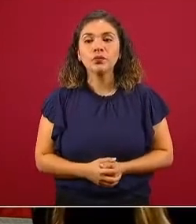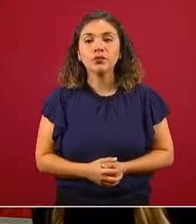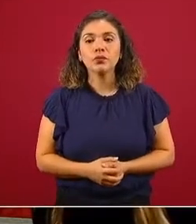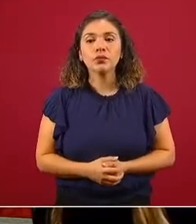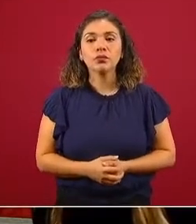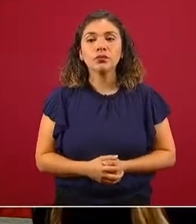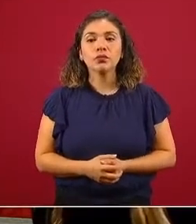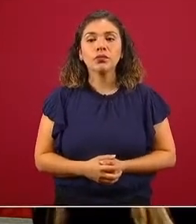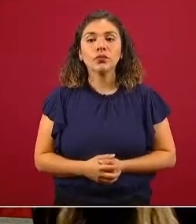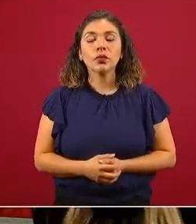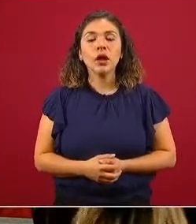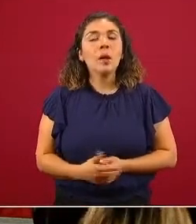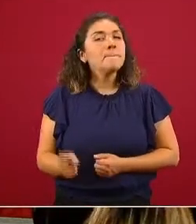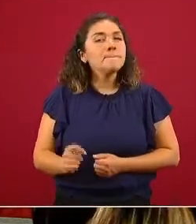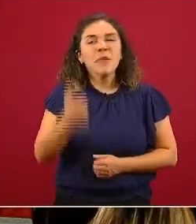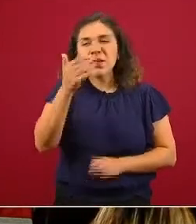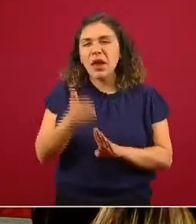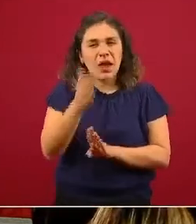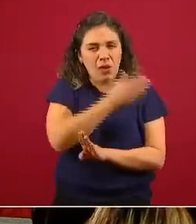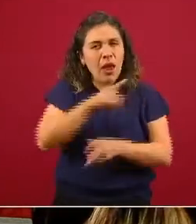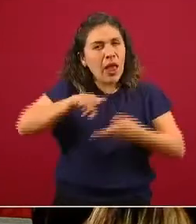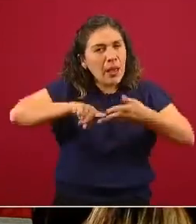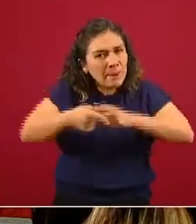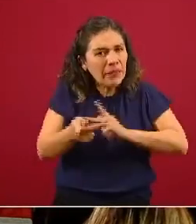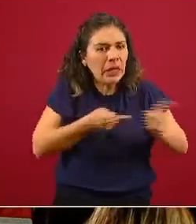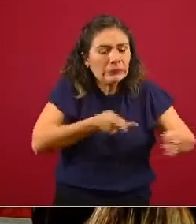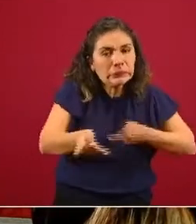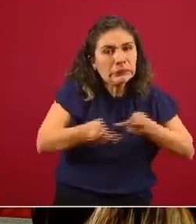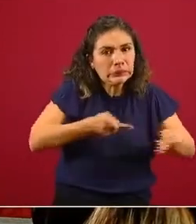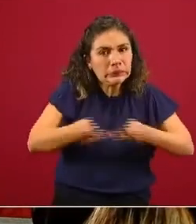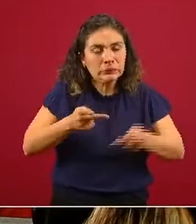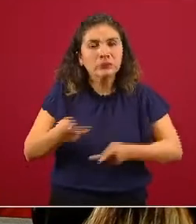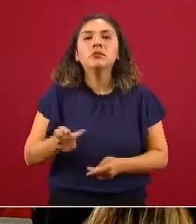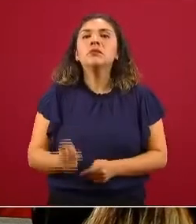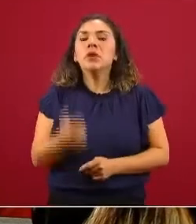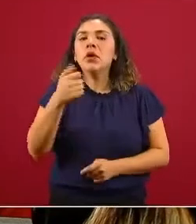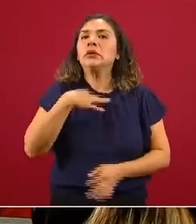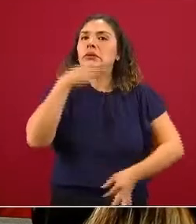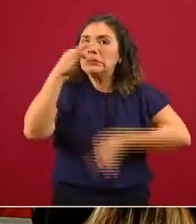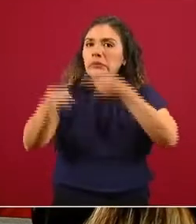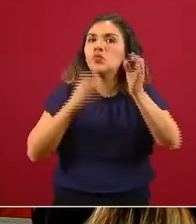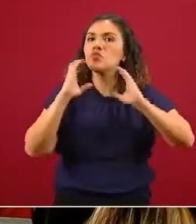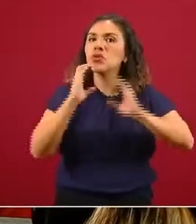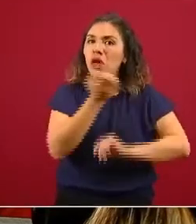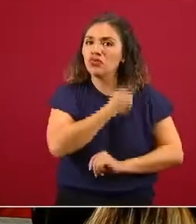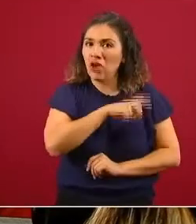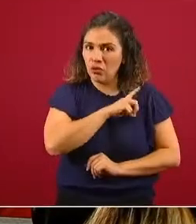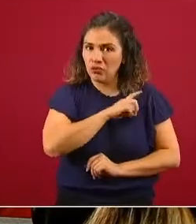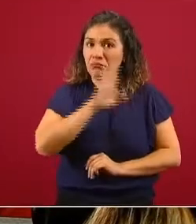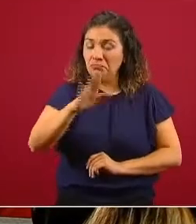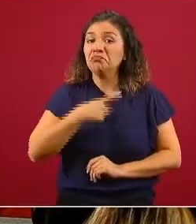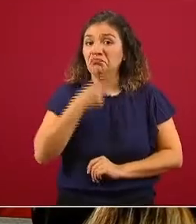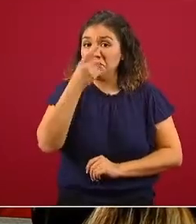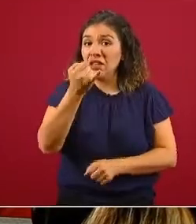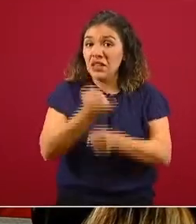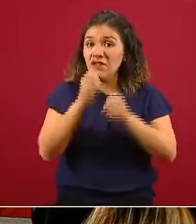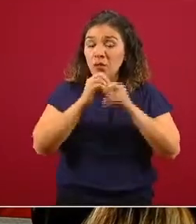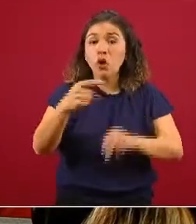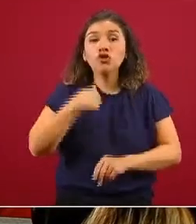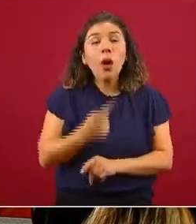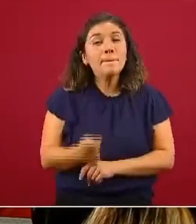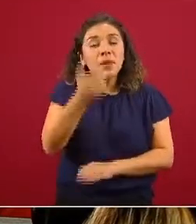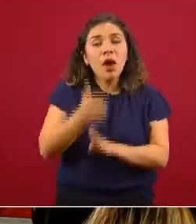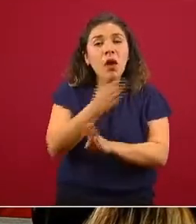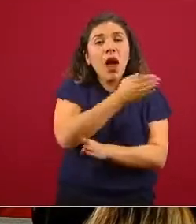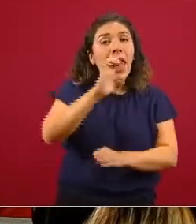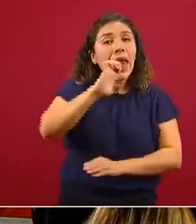Promoción a la salud desde el principio, desde que se inició todo esto, se empezó a hacer promoción a la salud. Les tengo una información. Nosotros desde